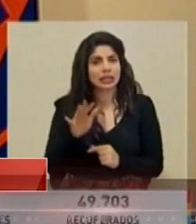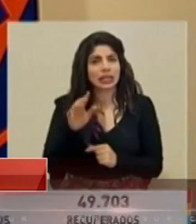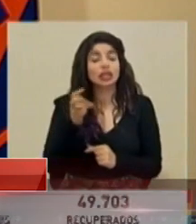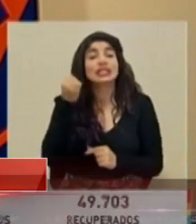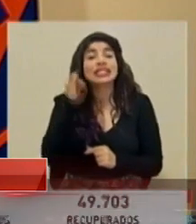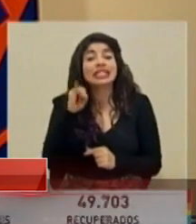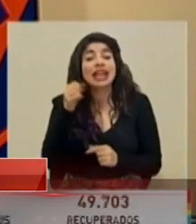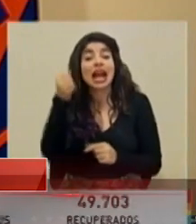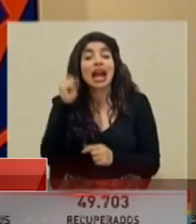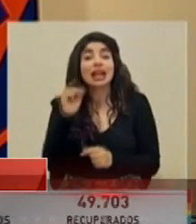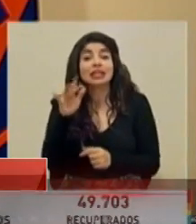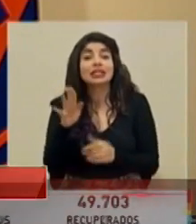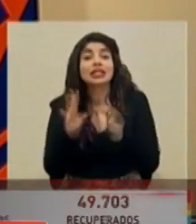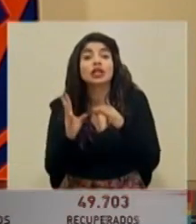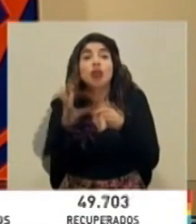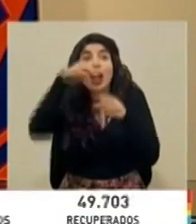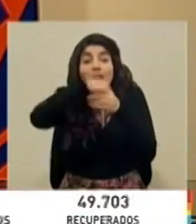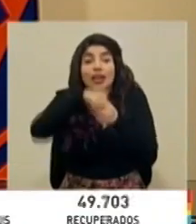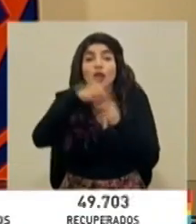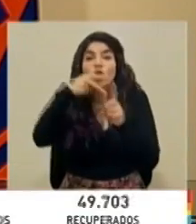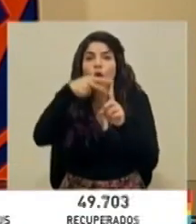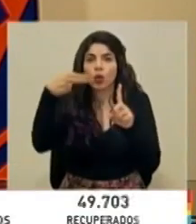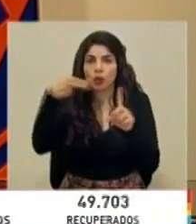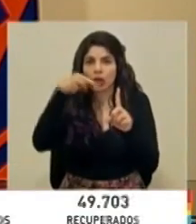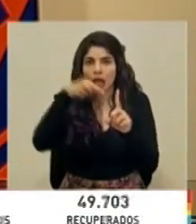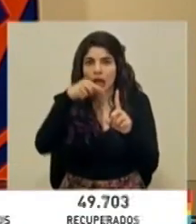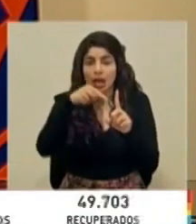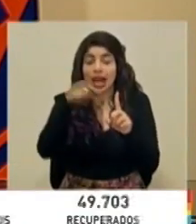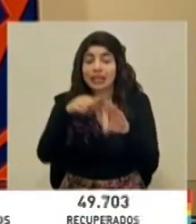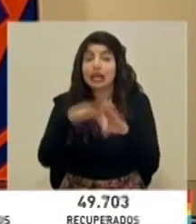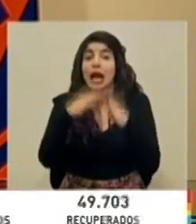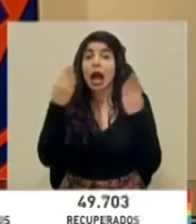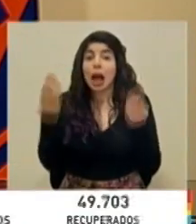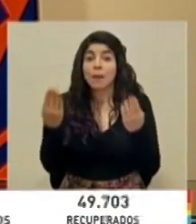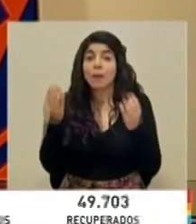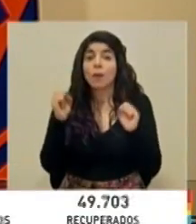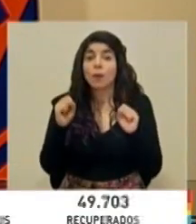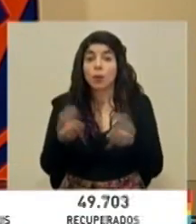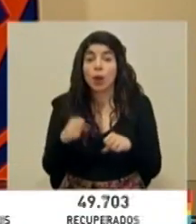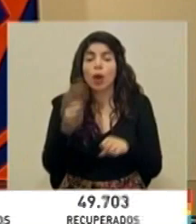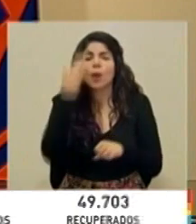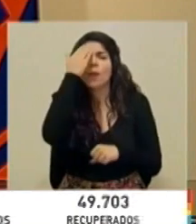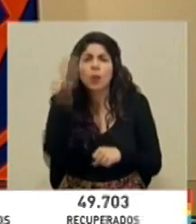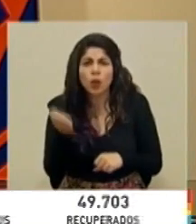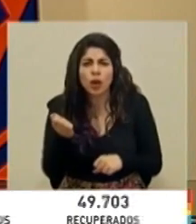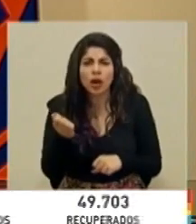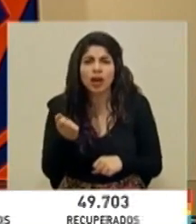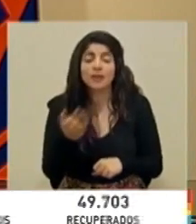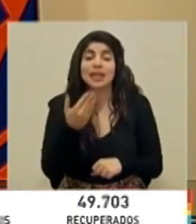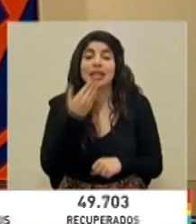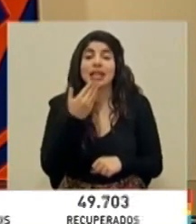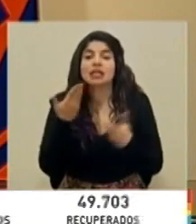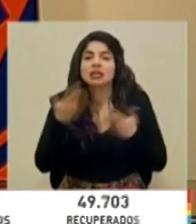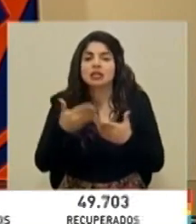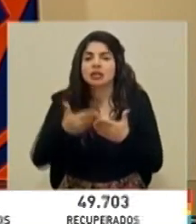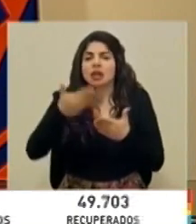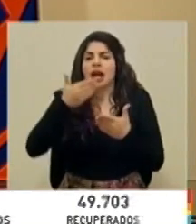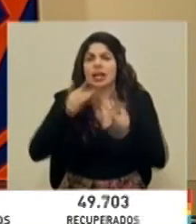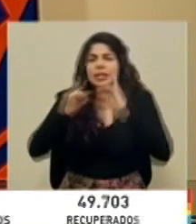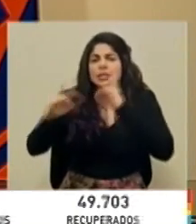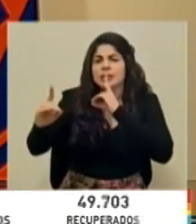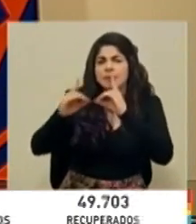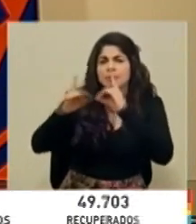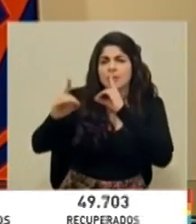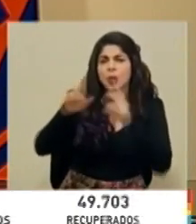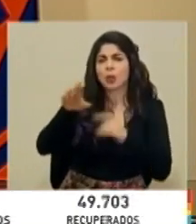centros de hospedaje. Es una apertura que es posible gracias a que el diálogo que ha habido con